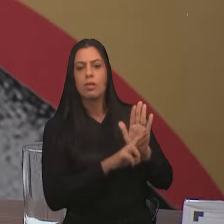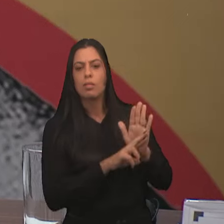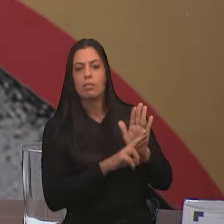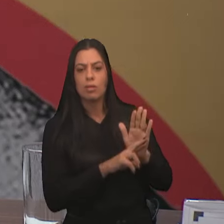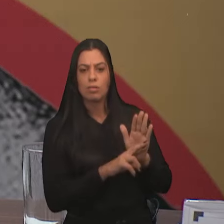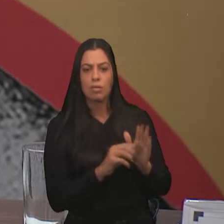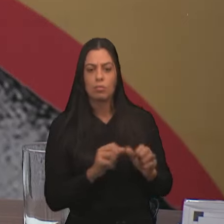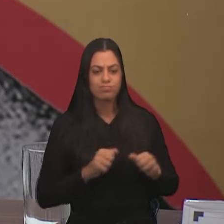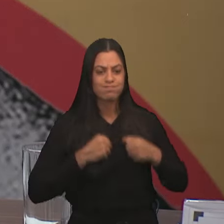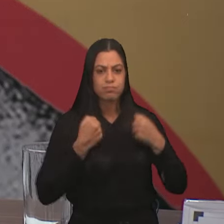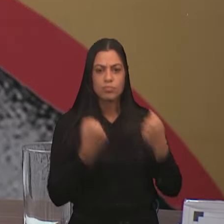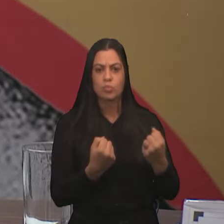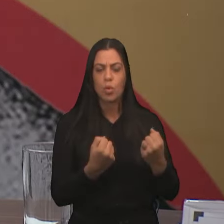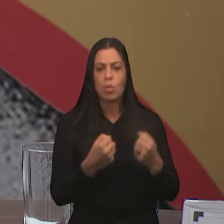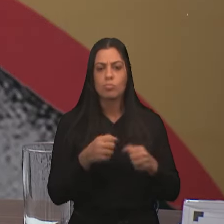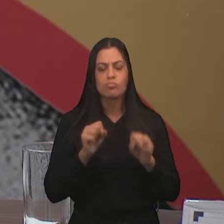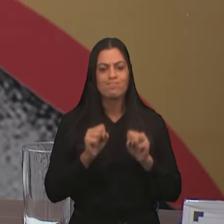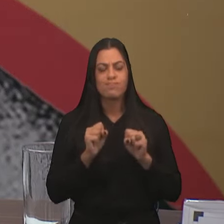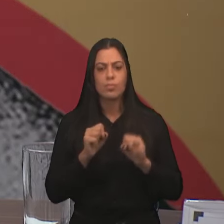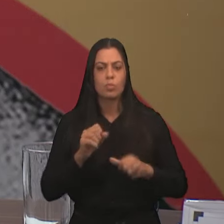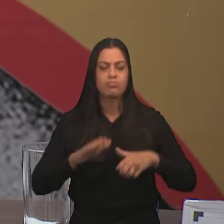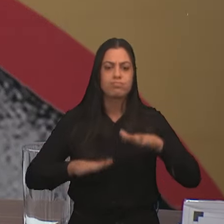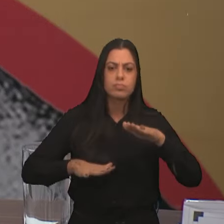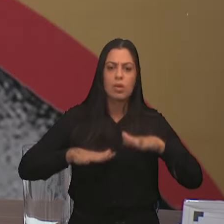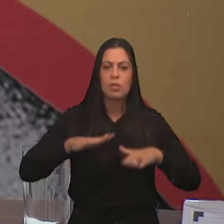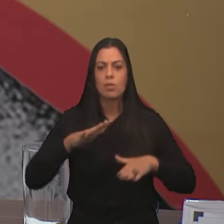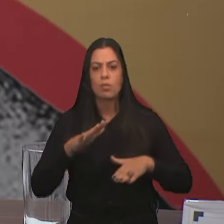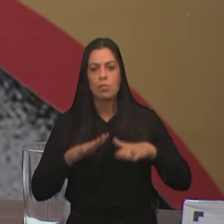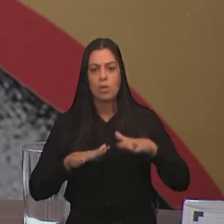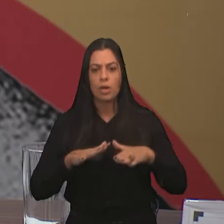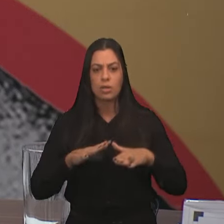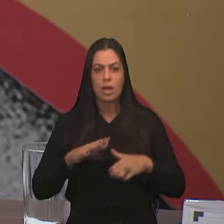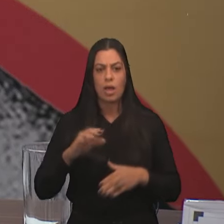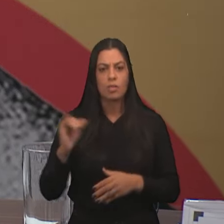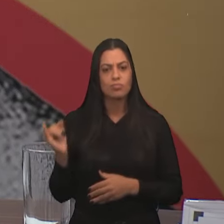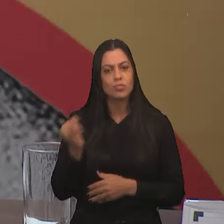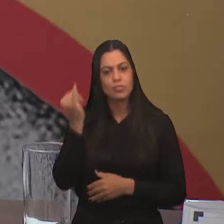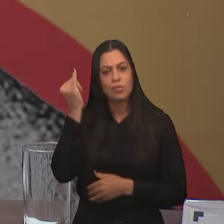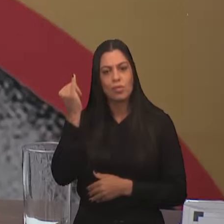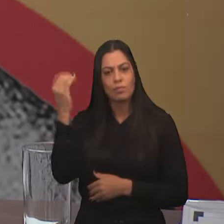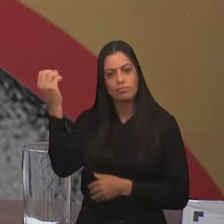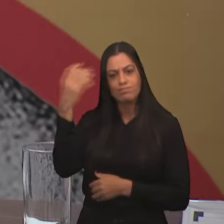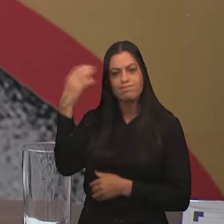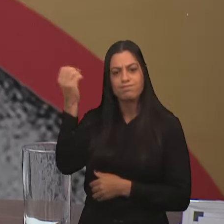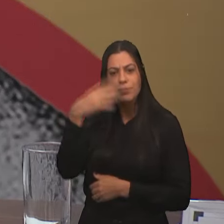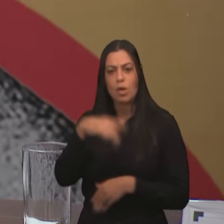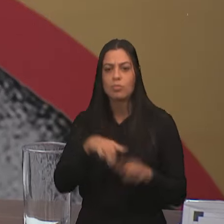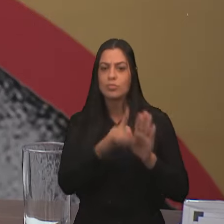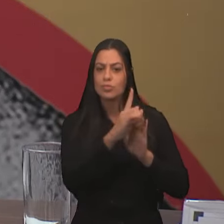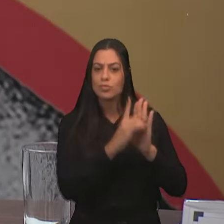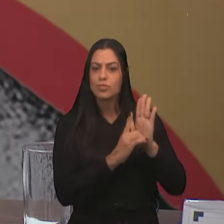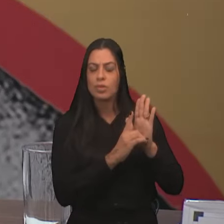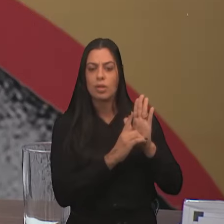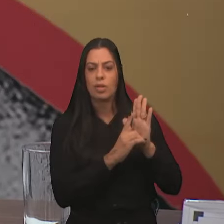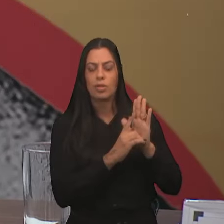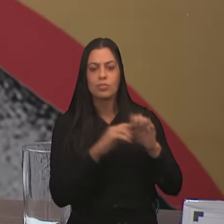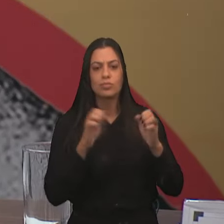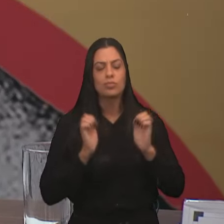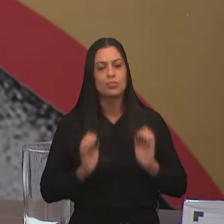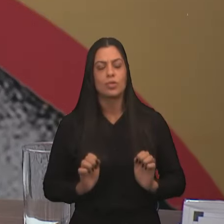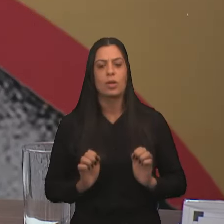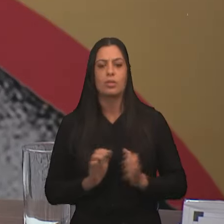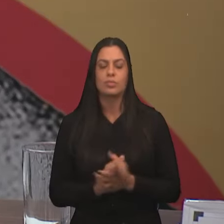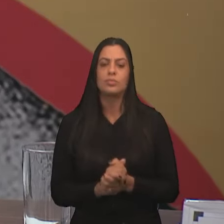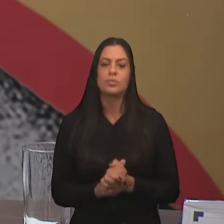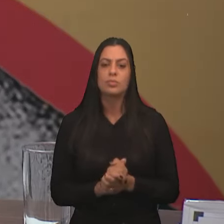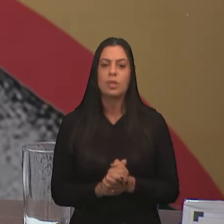regulatorio interesante que pueda equilibrar el fomento a la innovación con la protección de los derechos fundamentales.